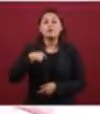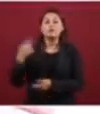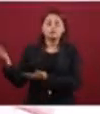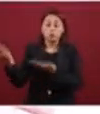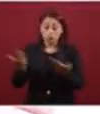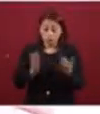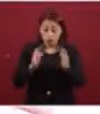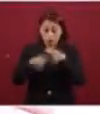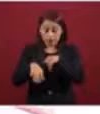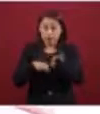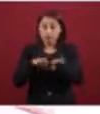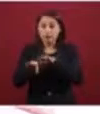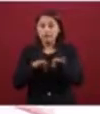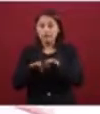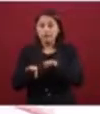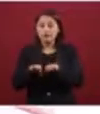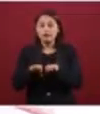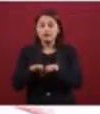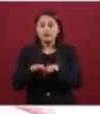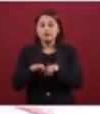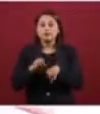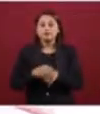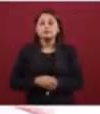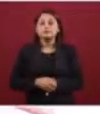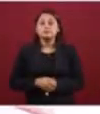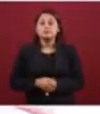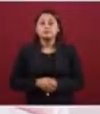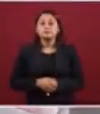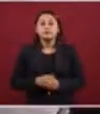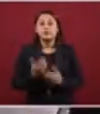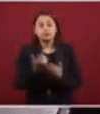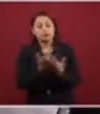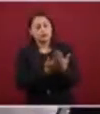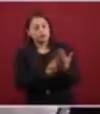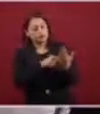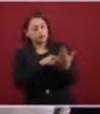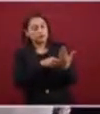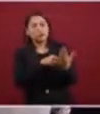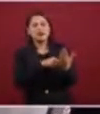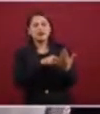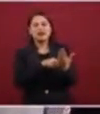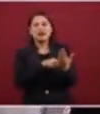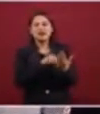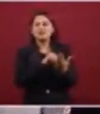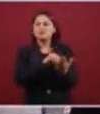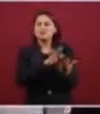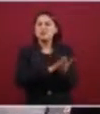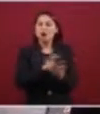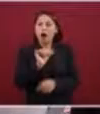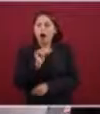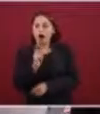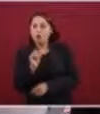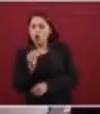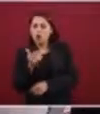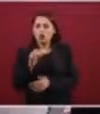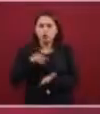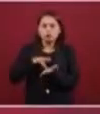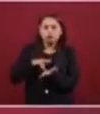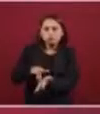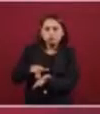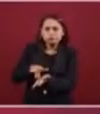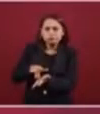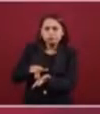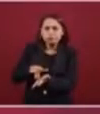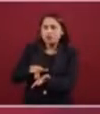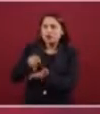hacían de, pues, en concepto de apoyo, pues ya nunca los exigieron.